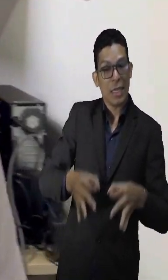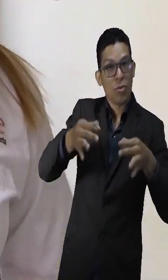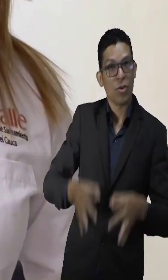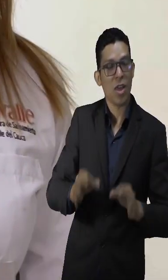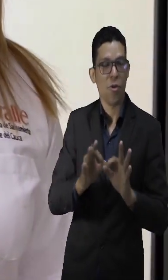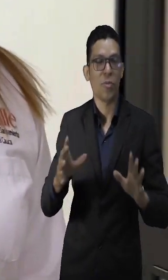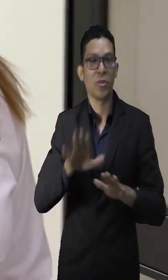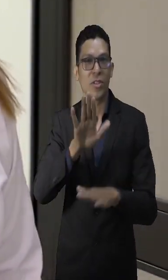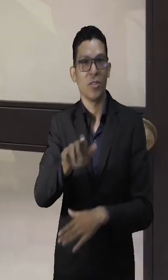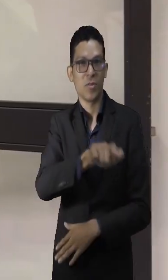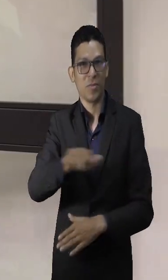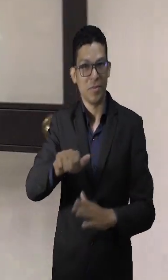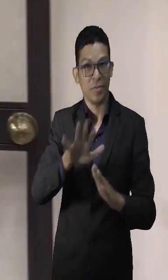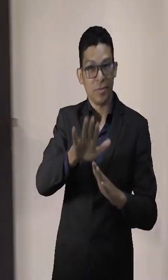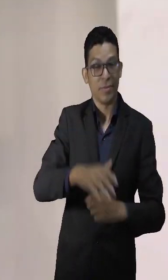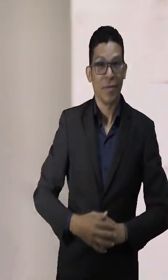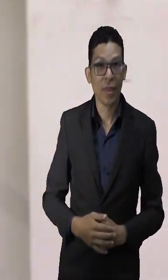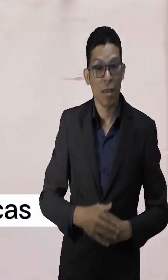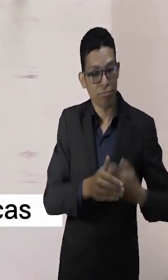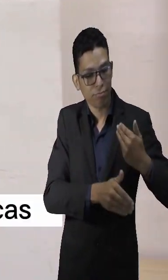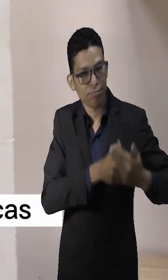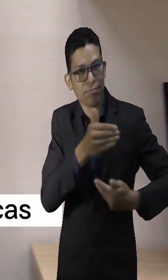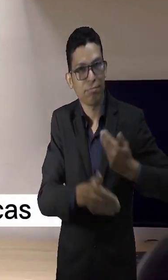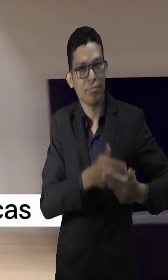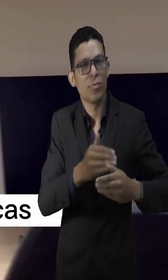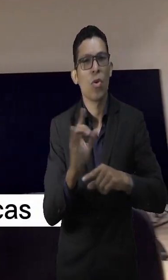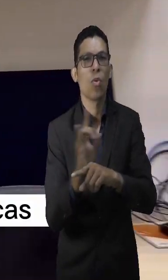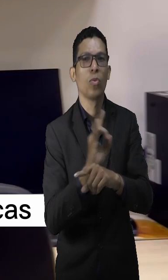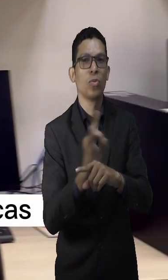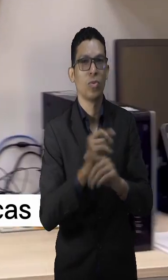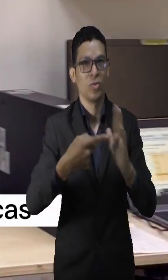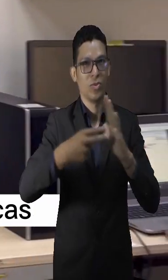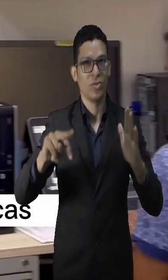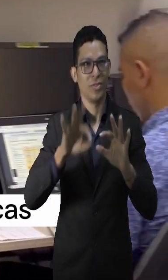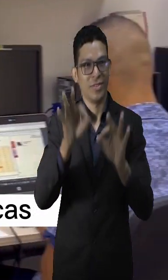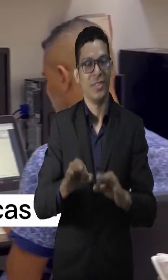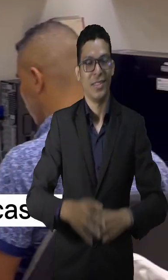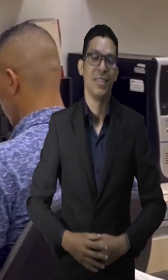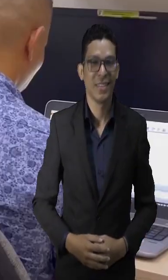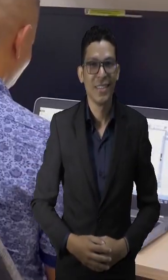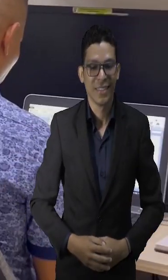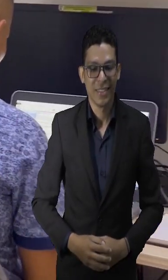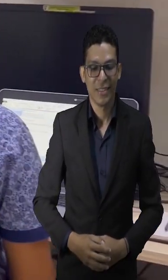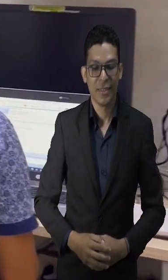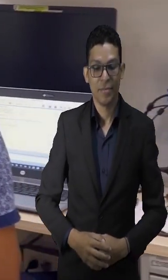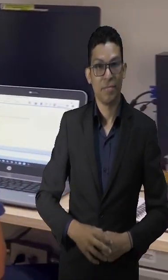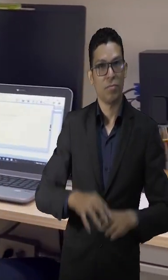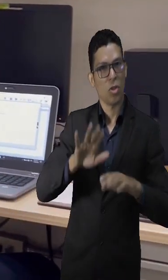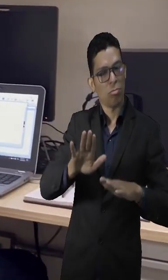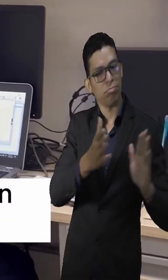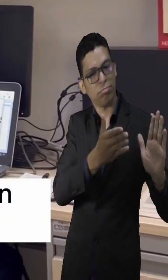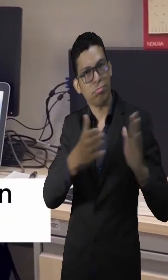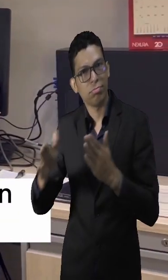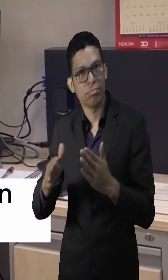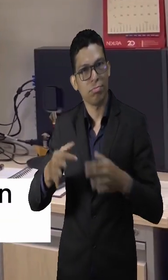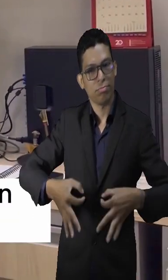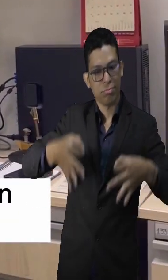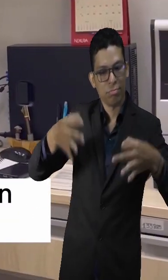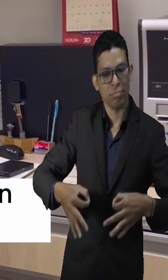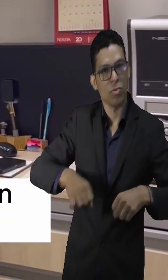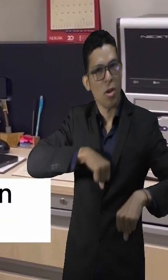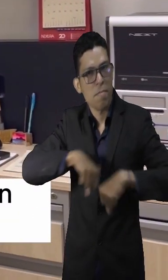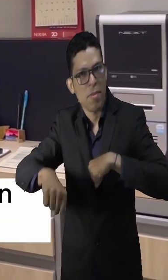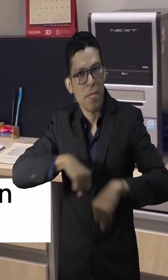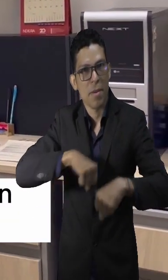y oportunidad de los datos y su procesamiento mediante el uso de las tecnologías informáticas, que asegure la planeación,